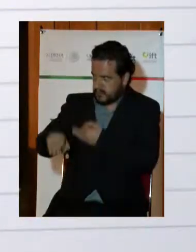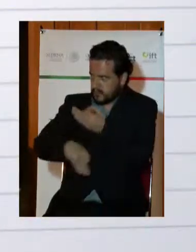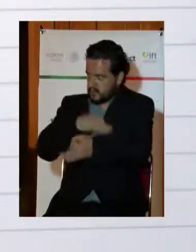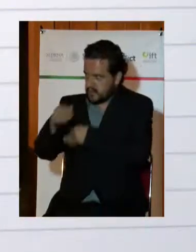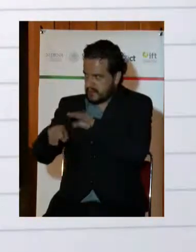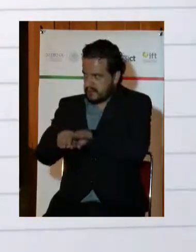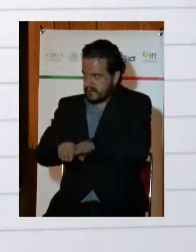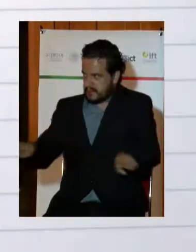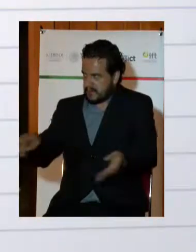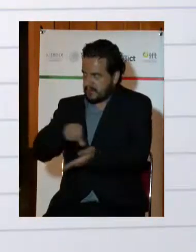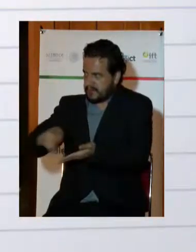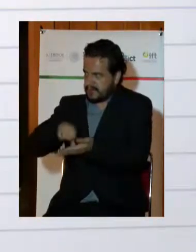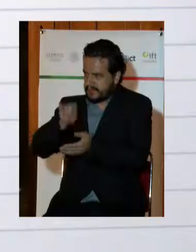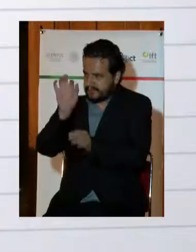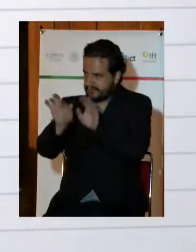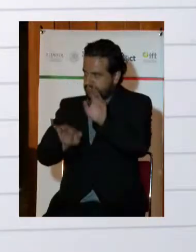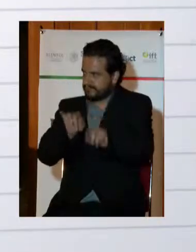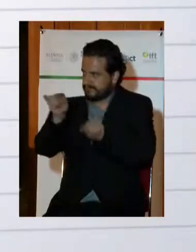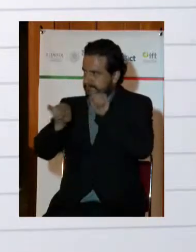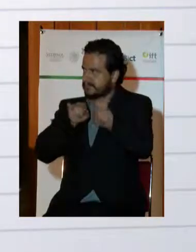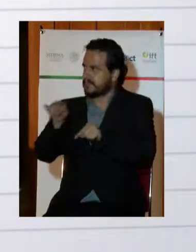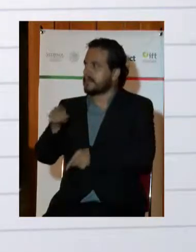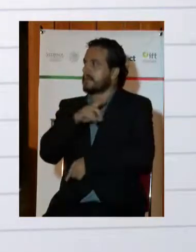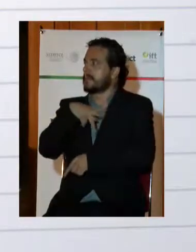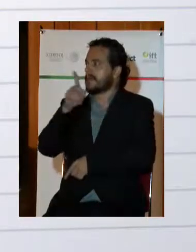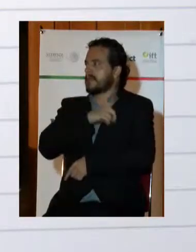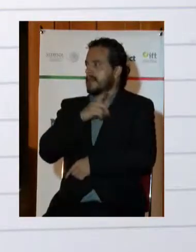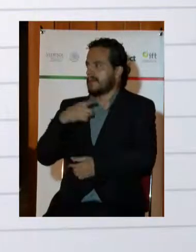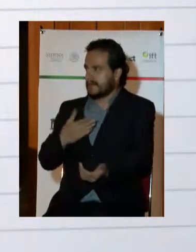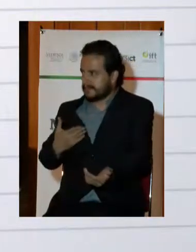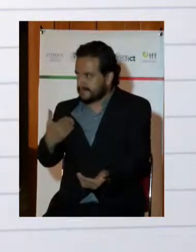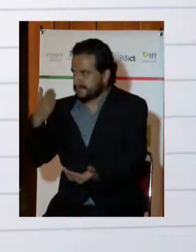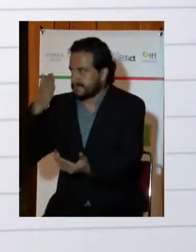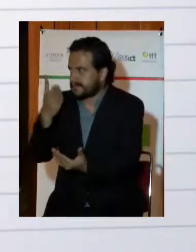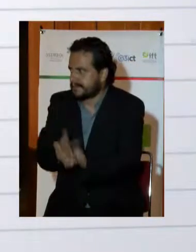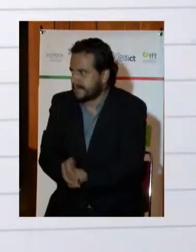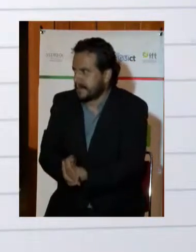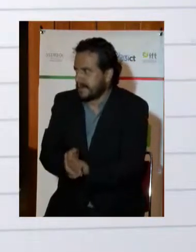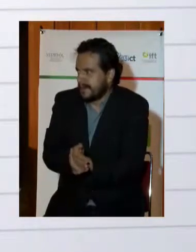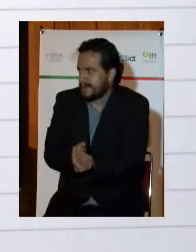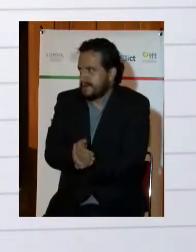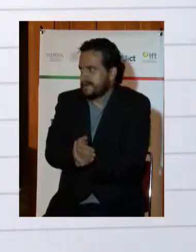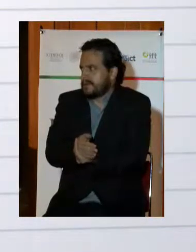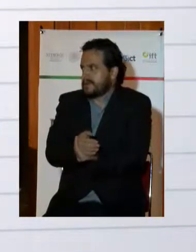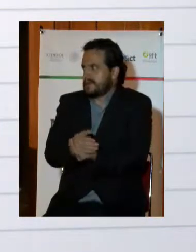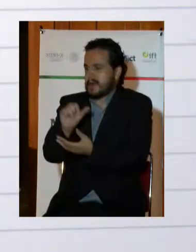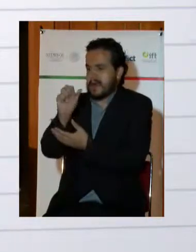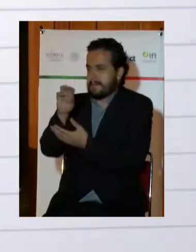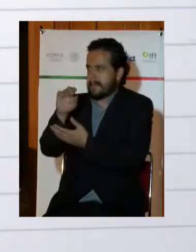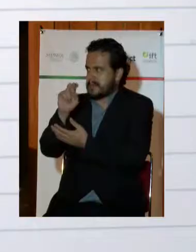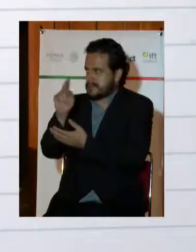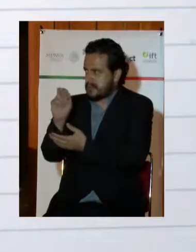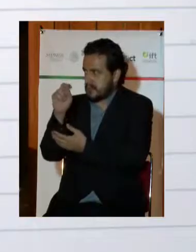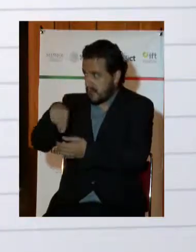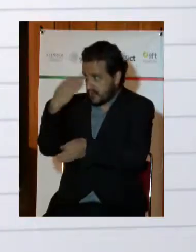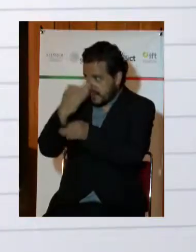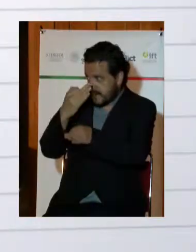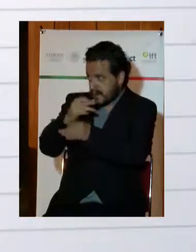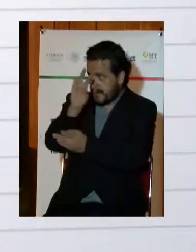muy grande en México que abrió un Palacio de los Palacios, si mi mamá puede comprar en internet en tu sitio internet, todo el mundo puede.